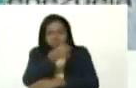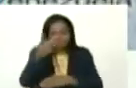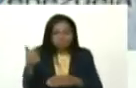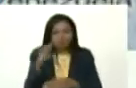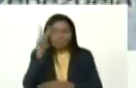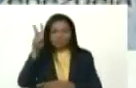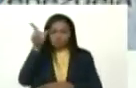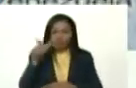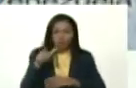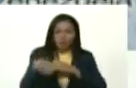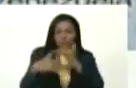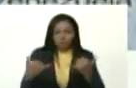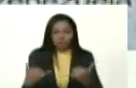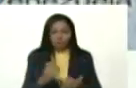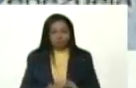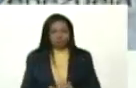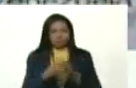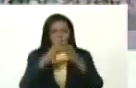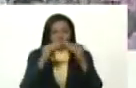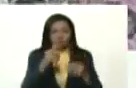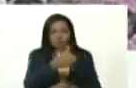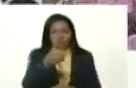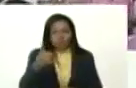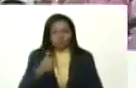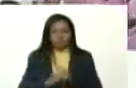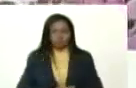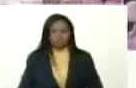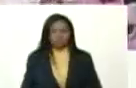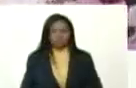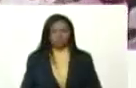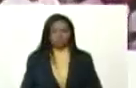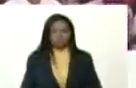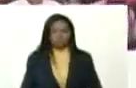a todas las venezolanas, a todos.